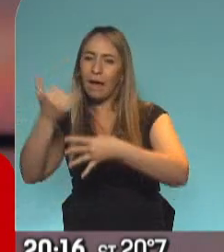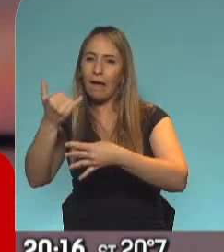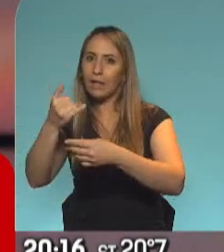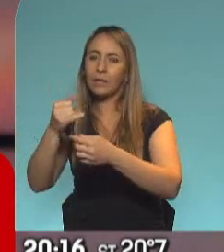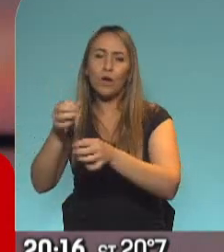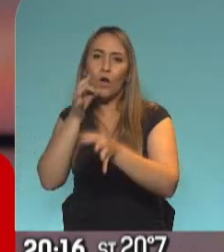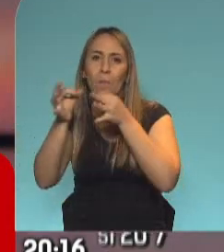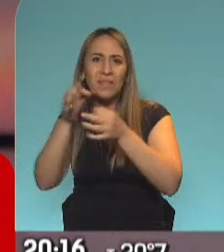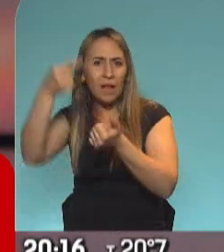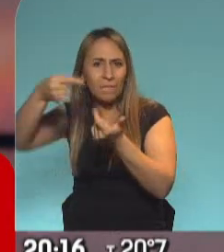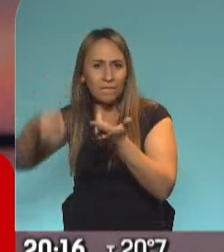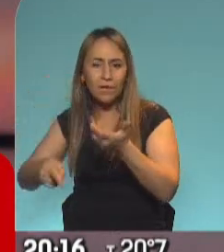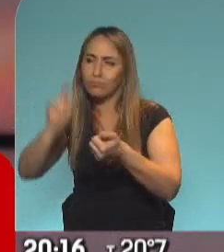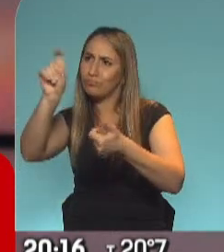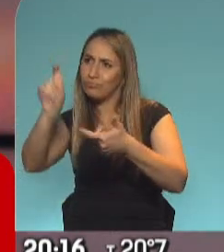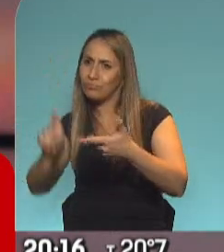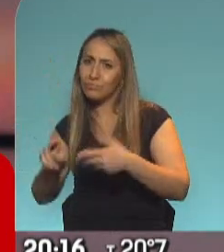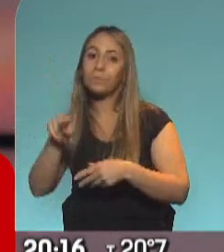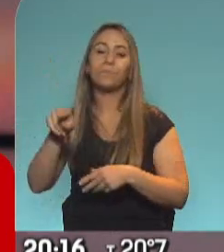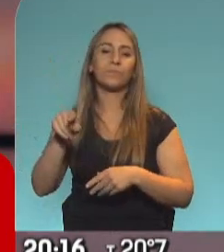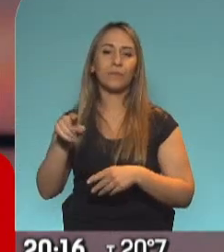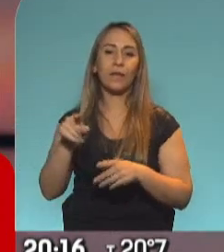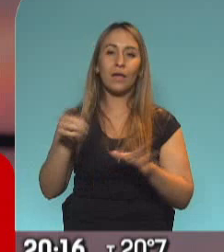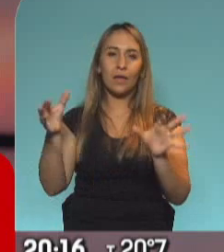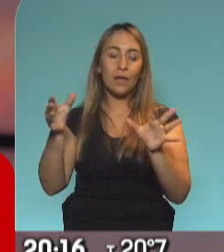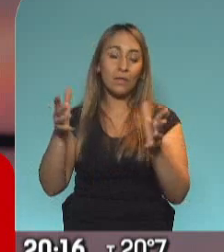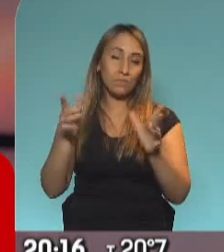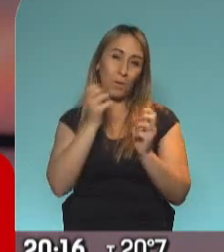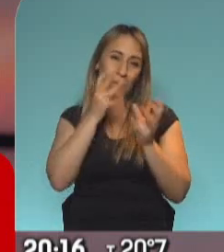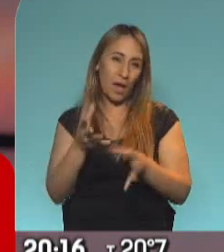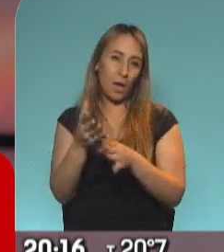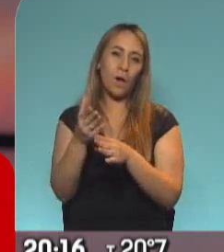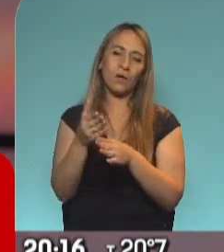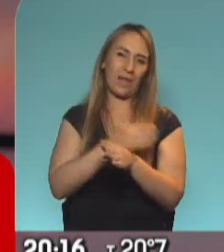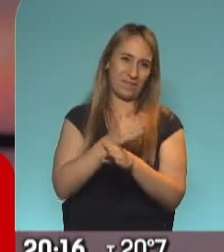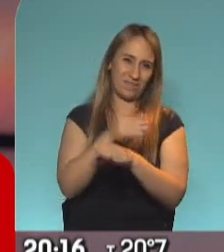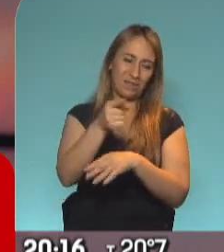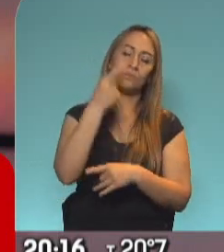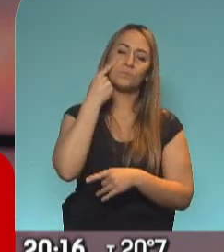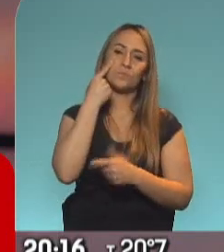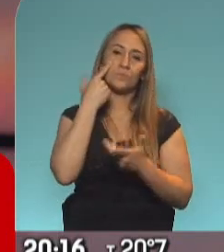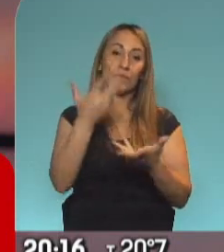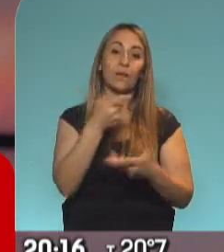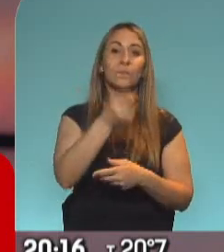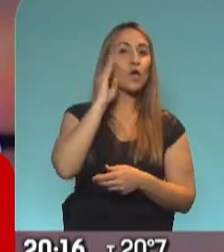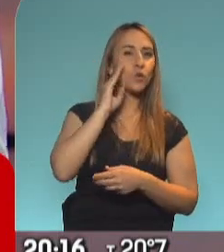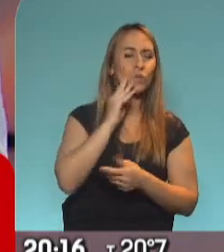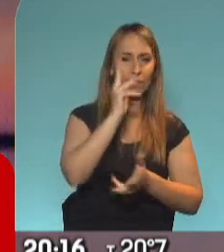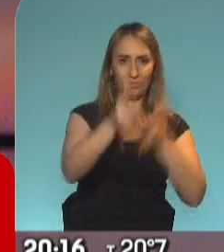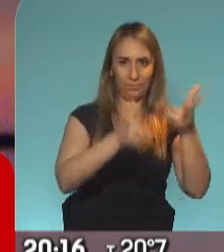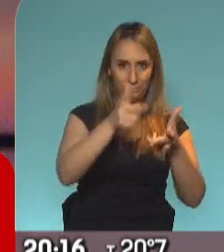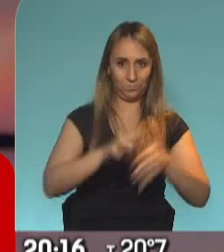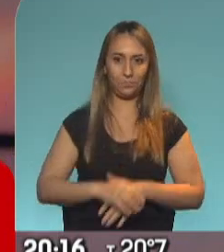bien Alberto Fernández, que también hizo una presentación, iban diciendo. ¿Crees que antes de hacer una lectura de lo que dice Martín Guzmán lo escuchemos primero? Mira.